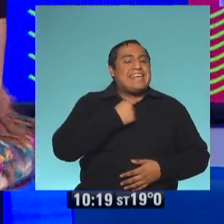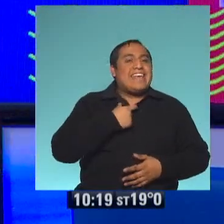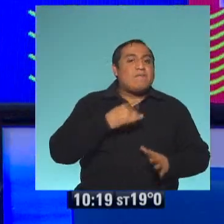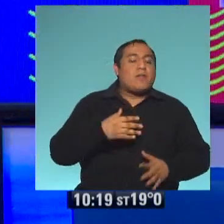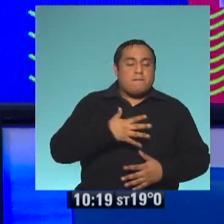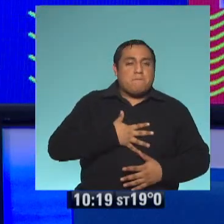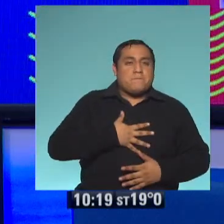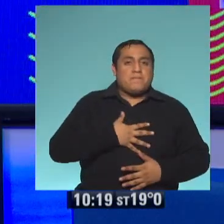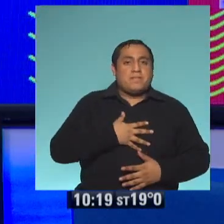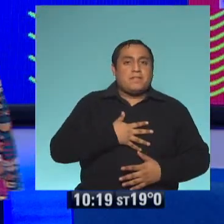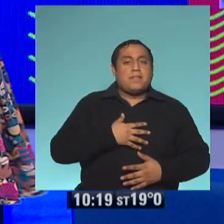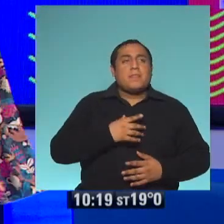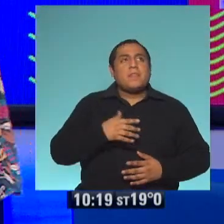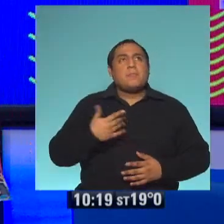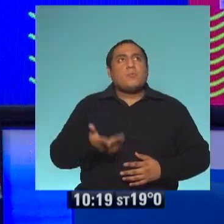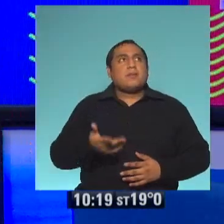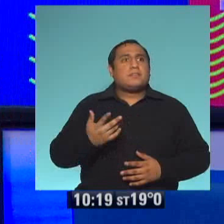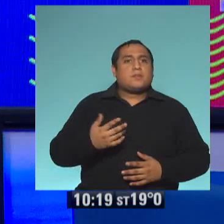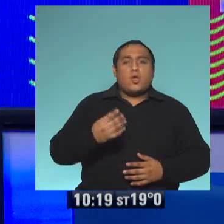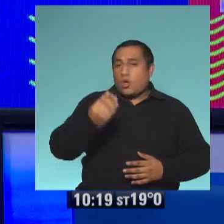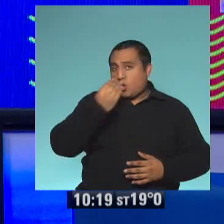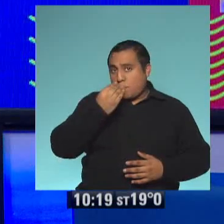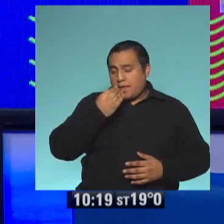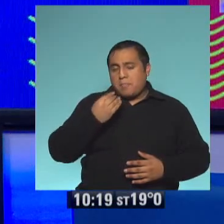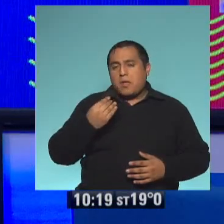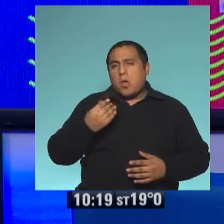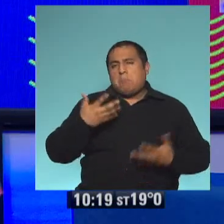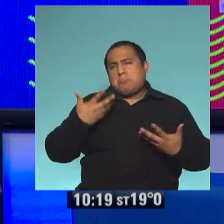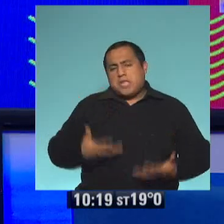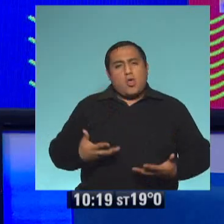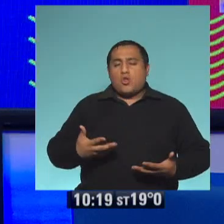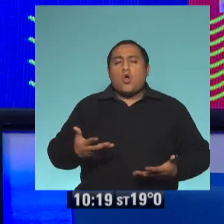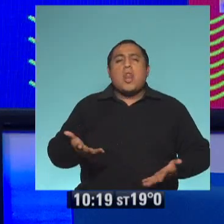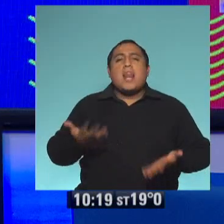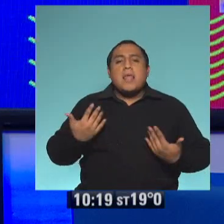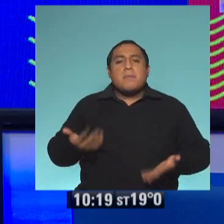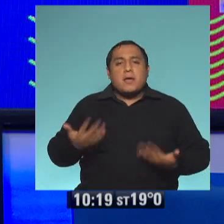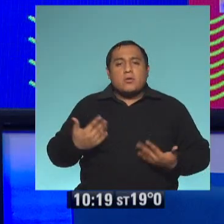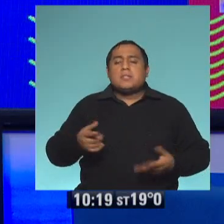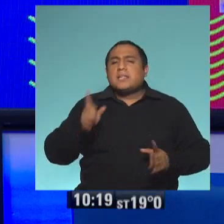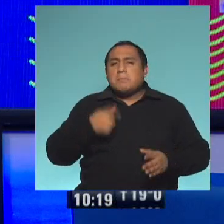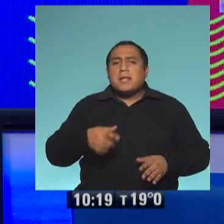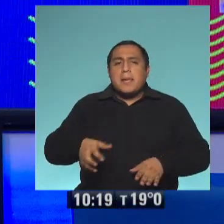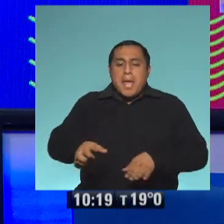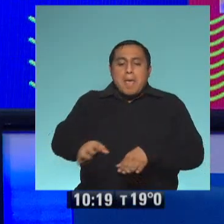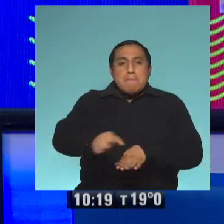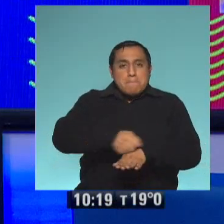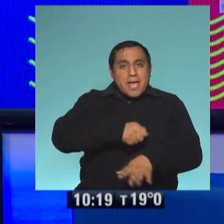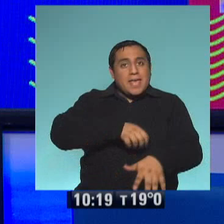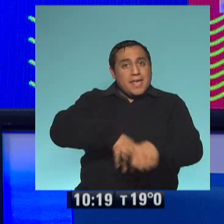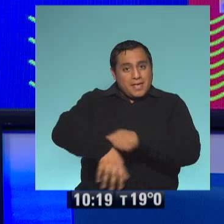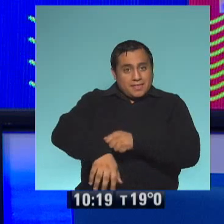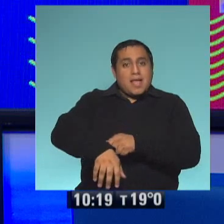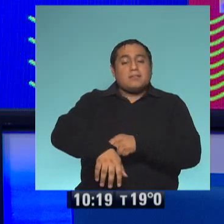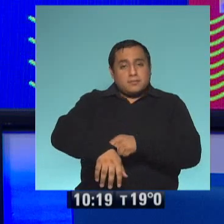Después, haber comido liviano. Bueno. Sí, es muy importante que las medias sí. combinen con la remera. ¿A vos